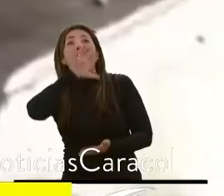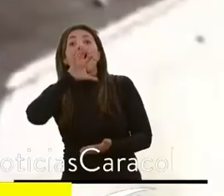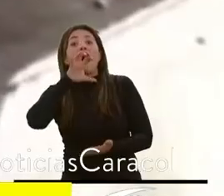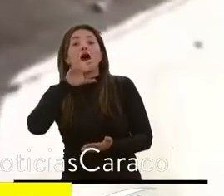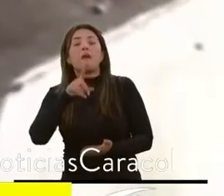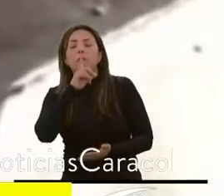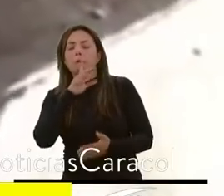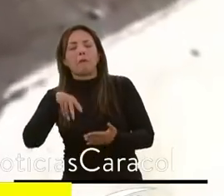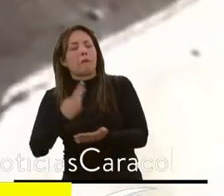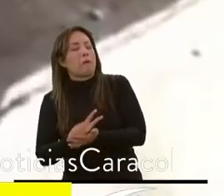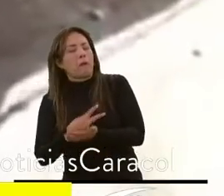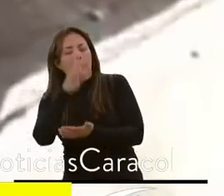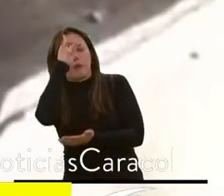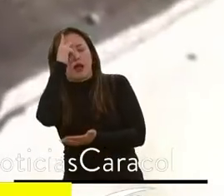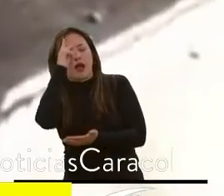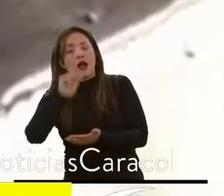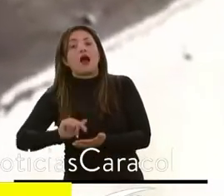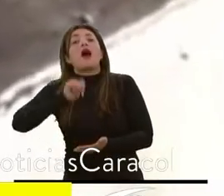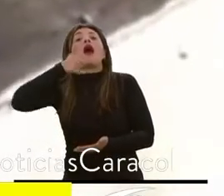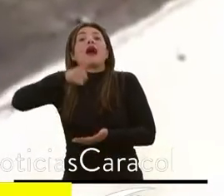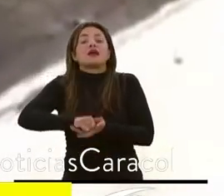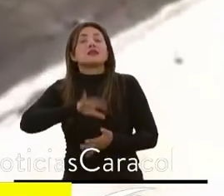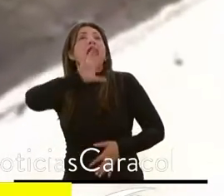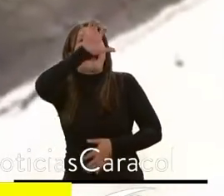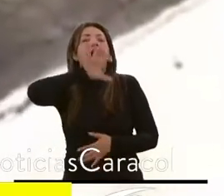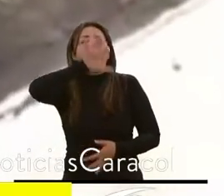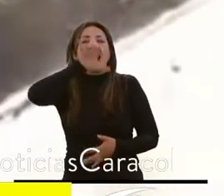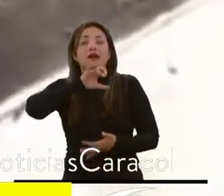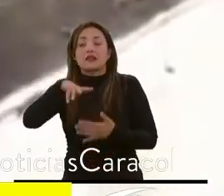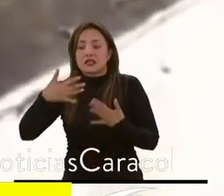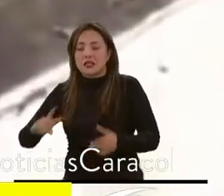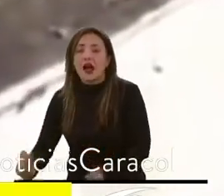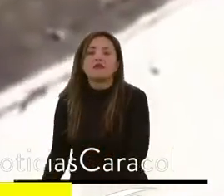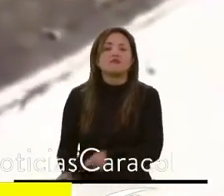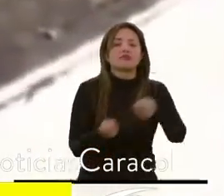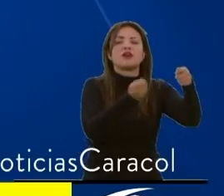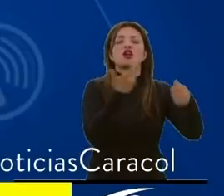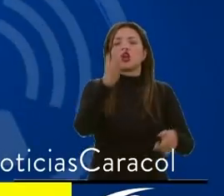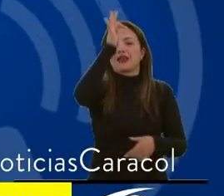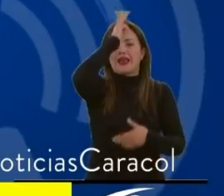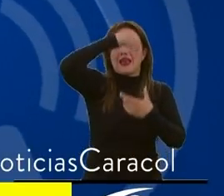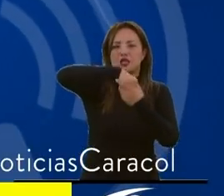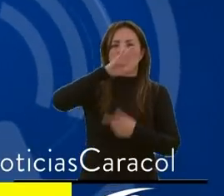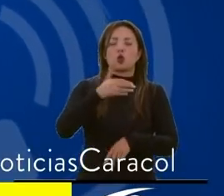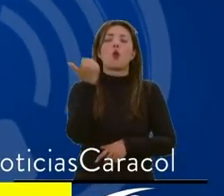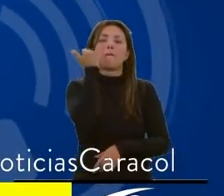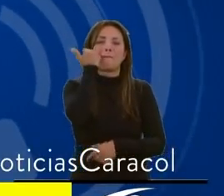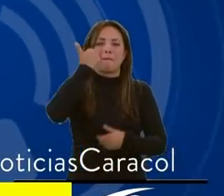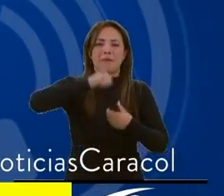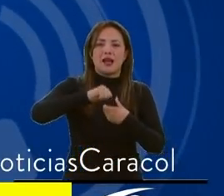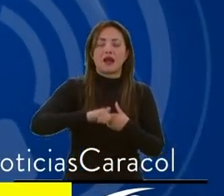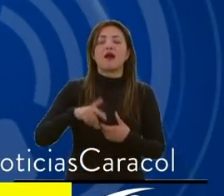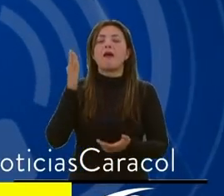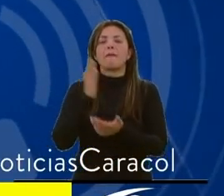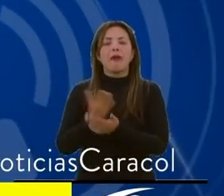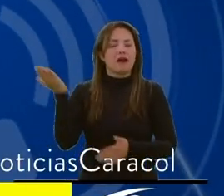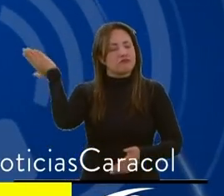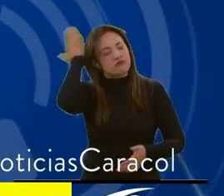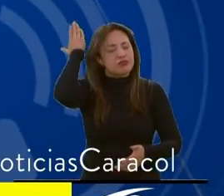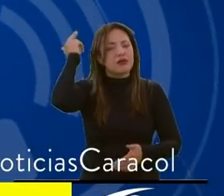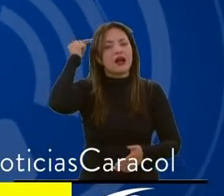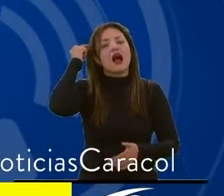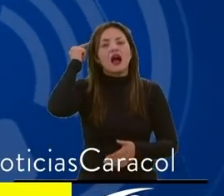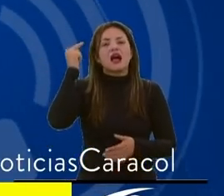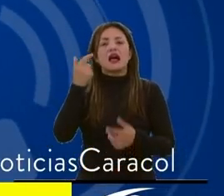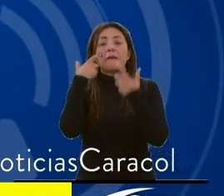siguiente. Tras su rescate, la mujer fue trasladada a una clínica de Barranca Bermeja. Quien presentó trauma cráneoencefálico